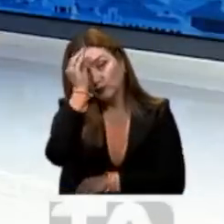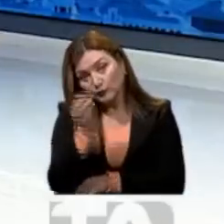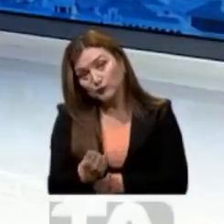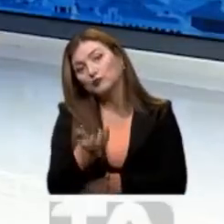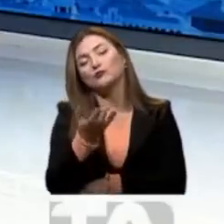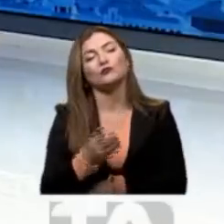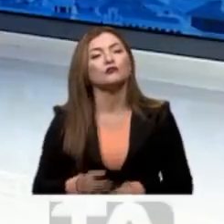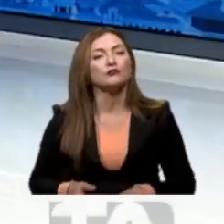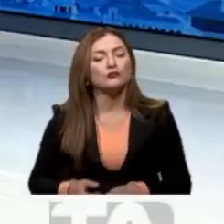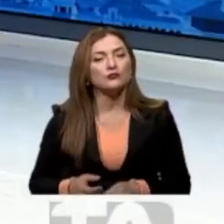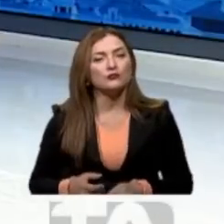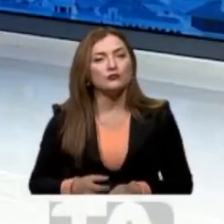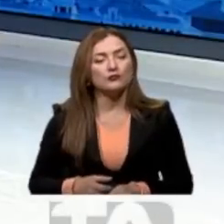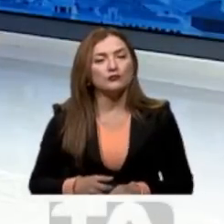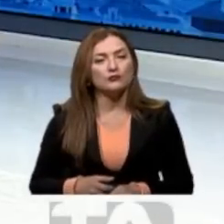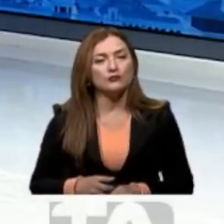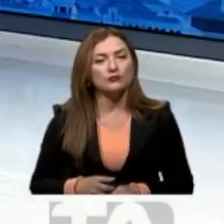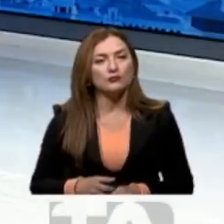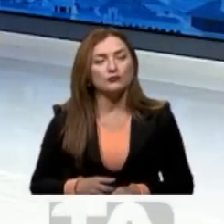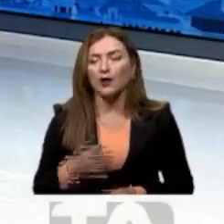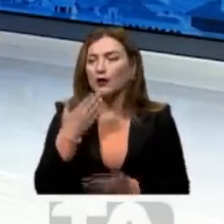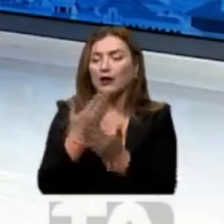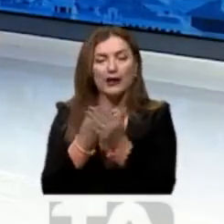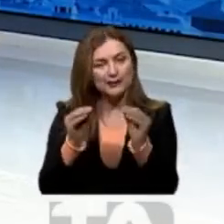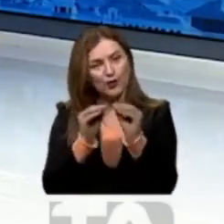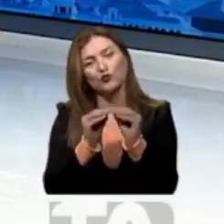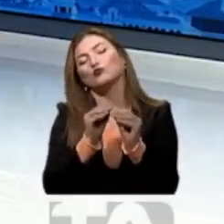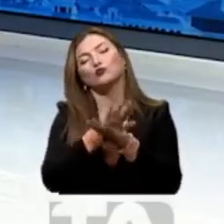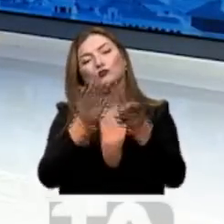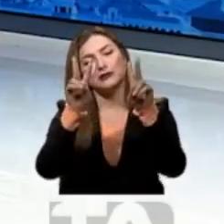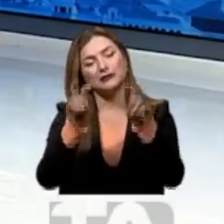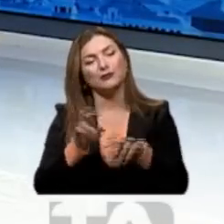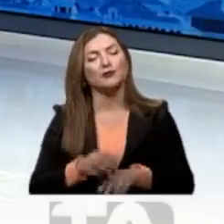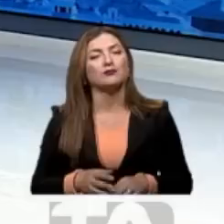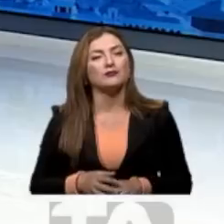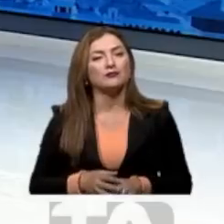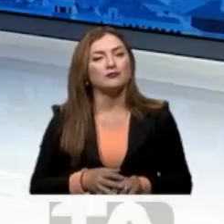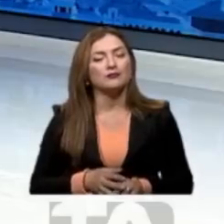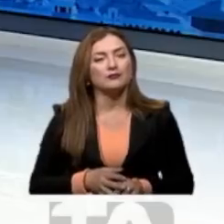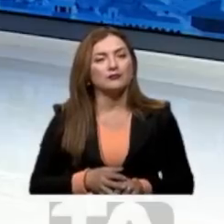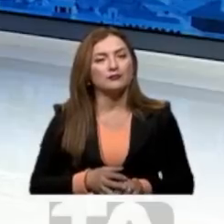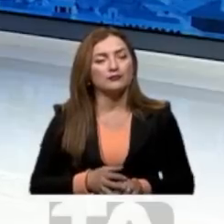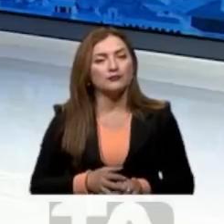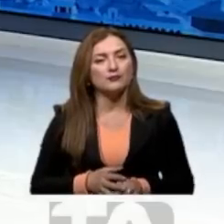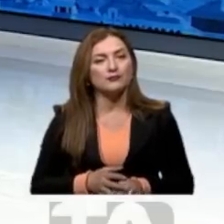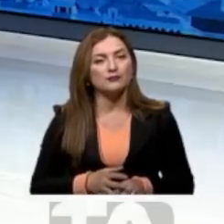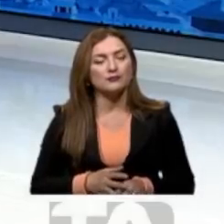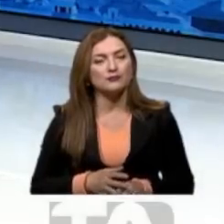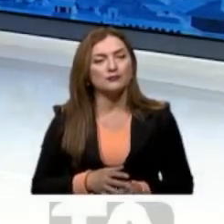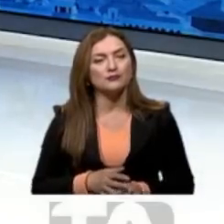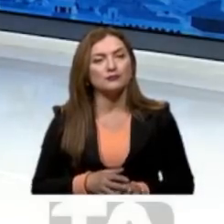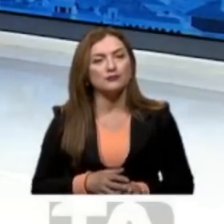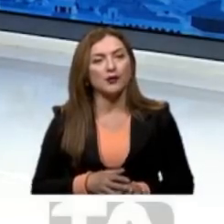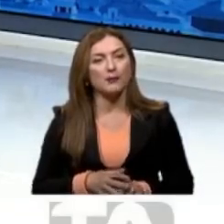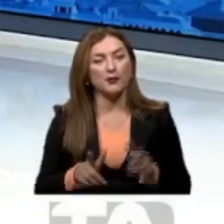días. Muchísimas gracias, Nati, por tu reporte sobre este tema. Nos alegramos que finalmente las personas